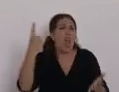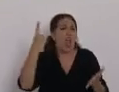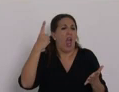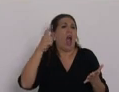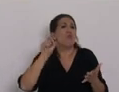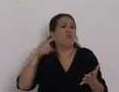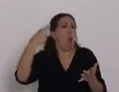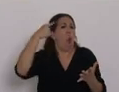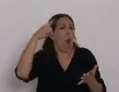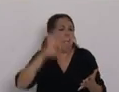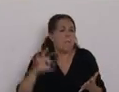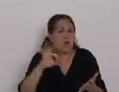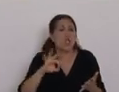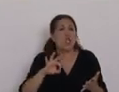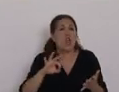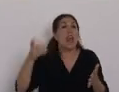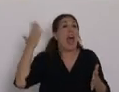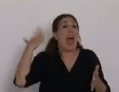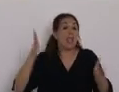el debate en esa época, que todavía